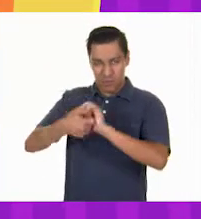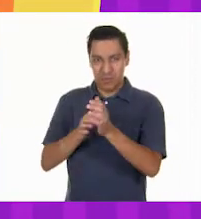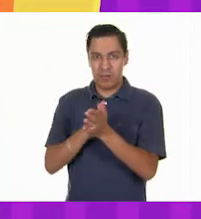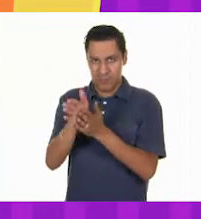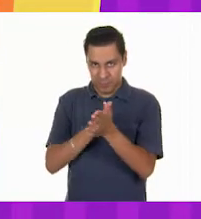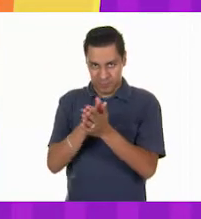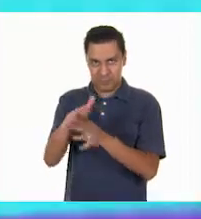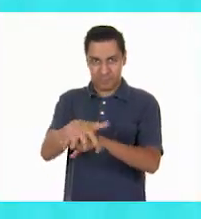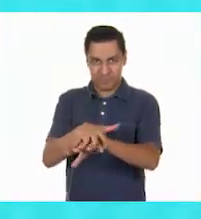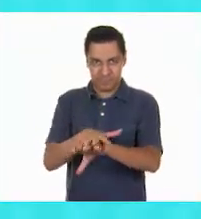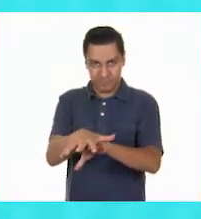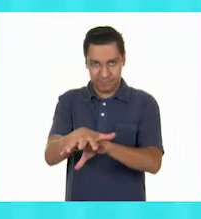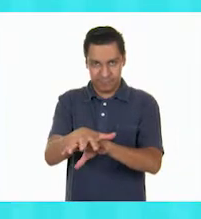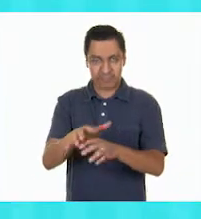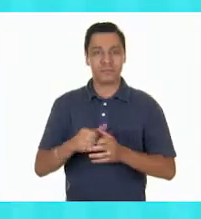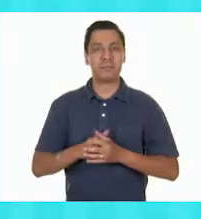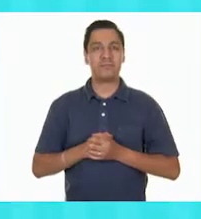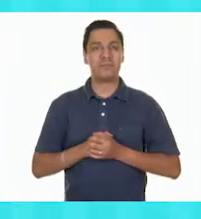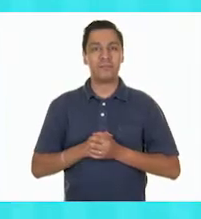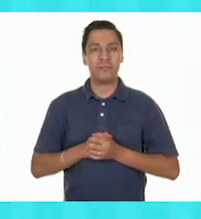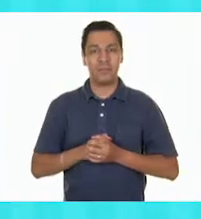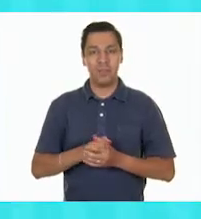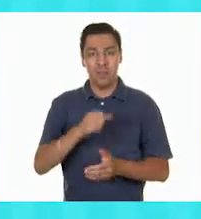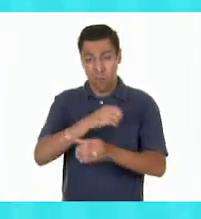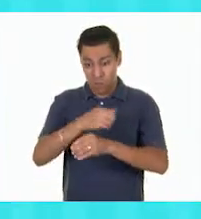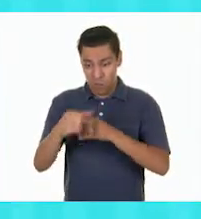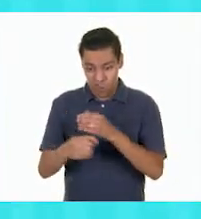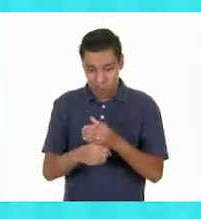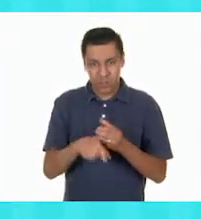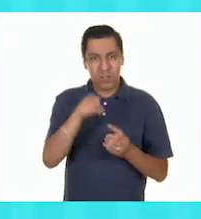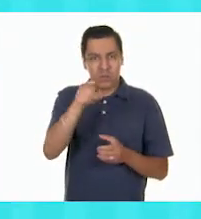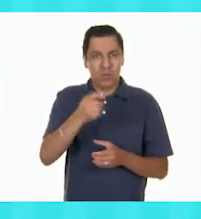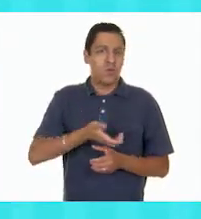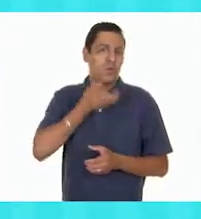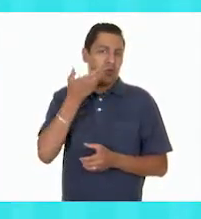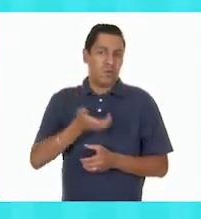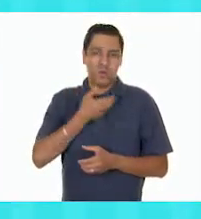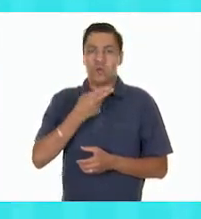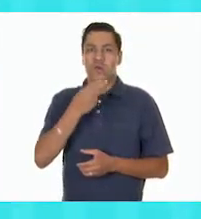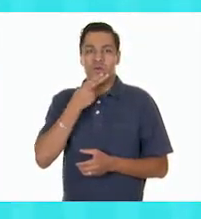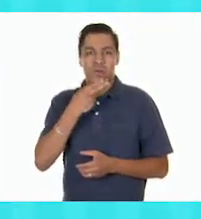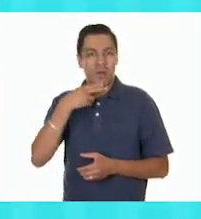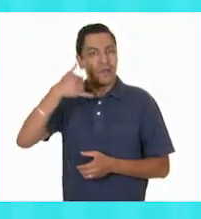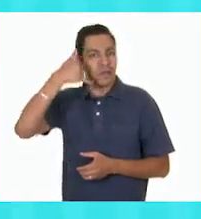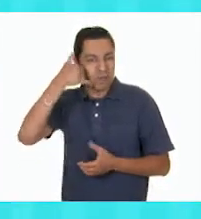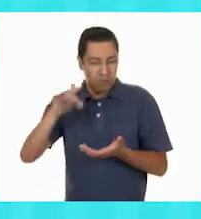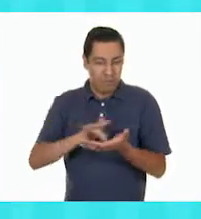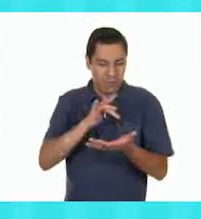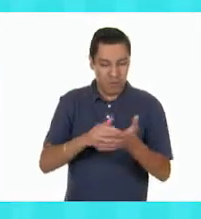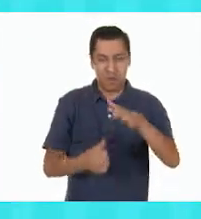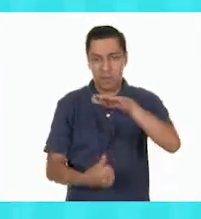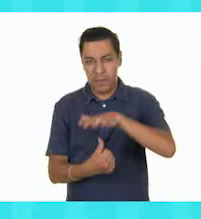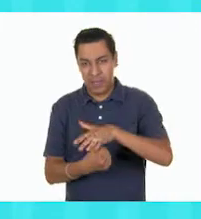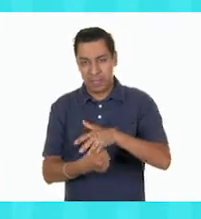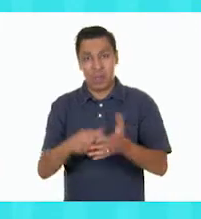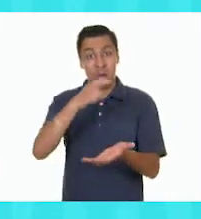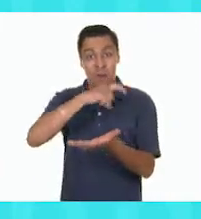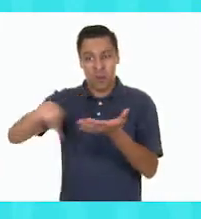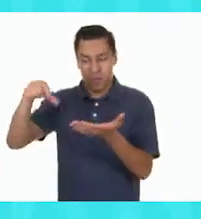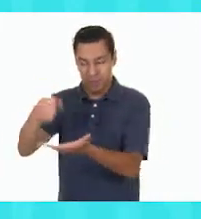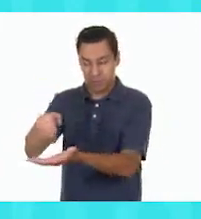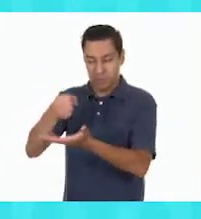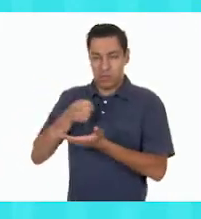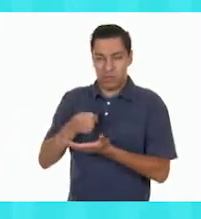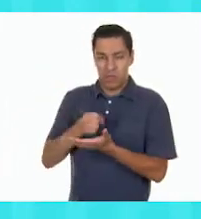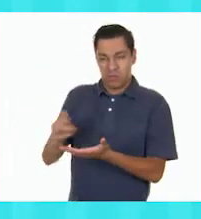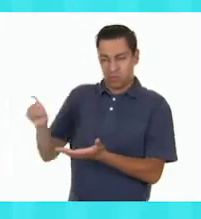y alcohol reciente instala superficie de los objetos que más utilizan también las cosas que compres en la tienda o en